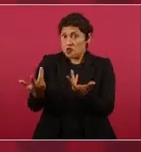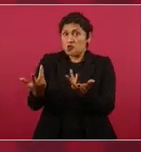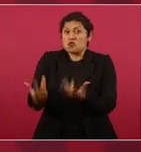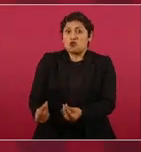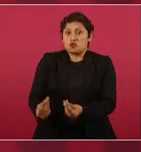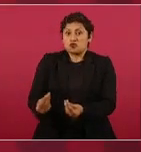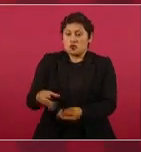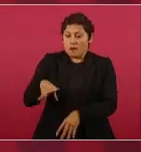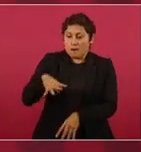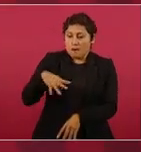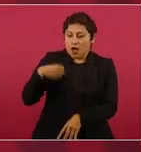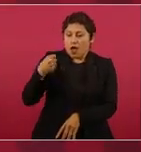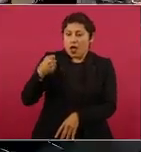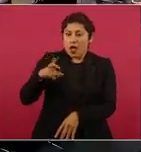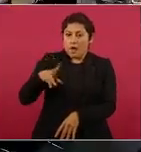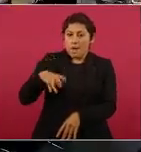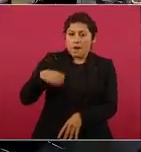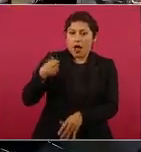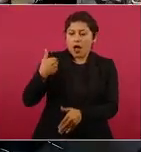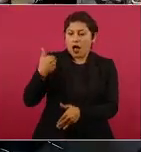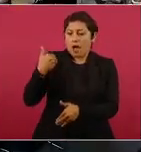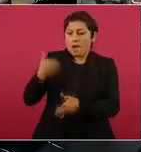adelante